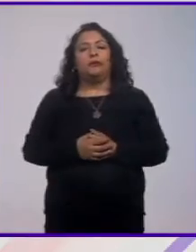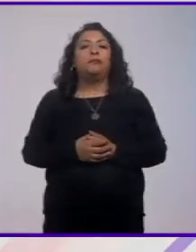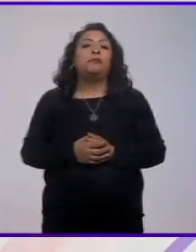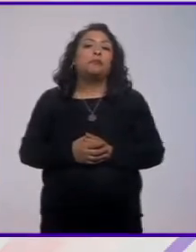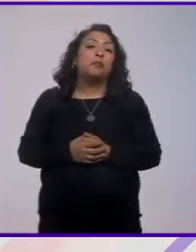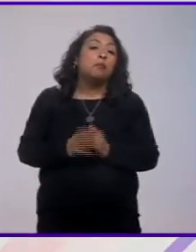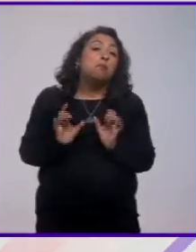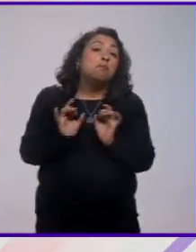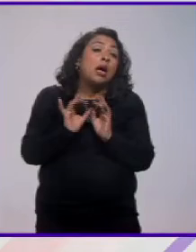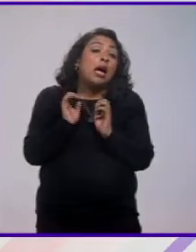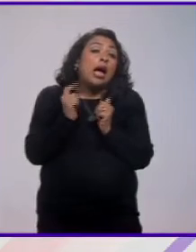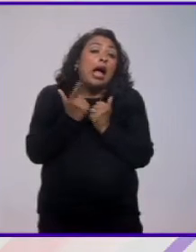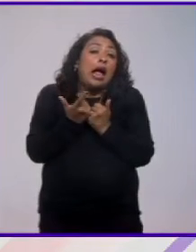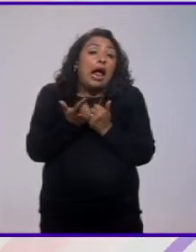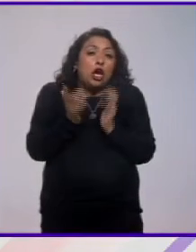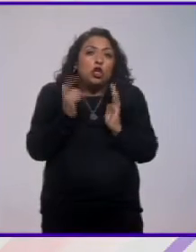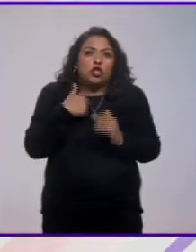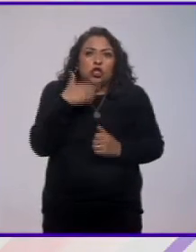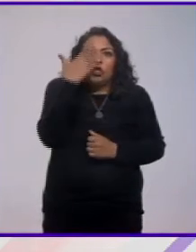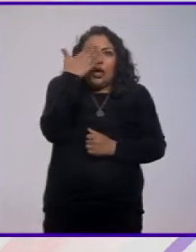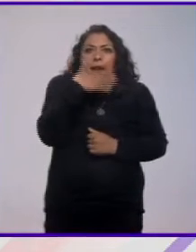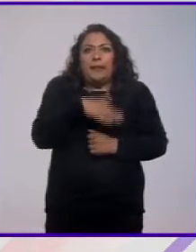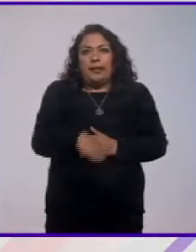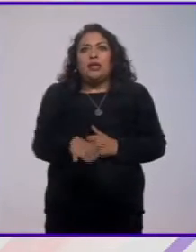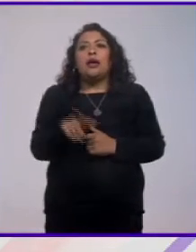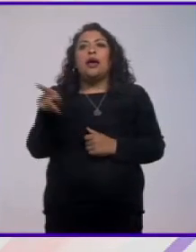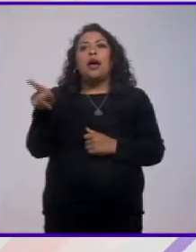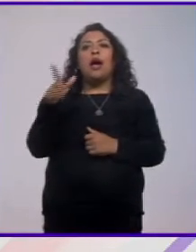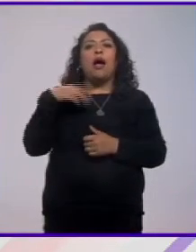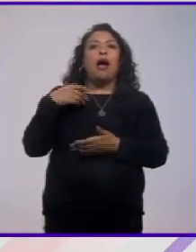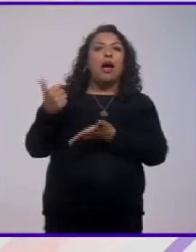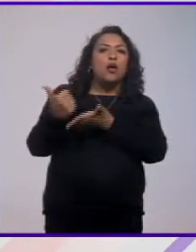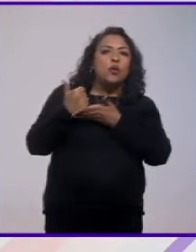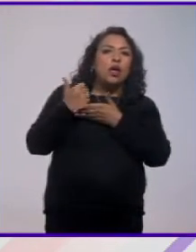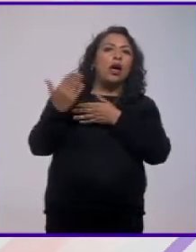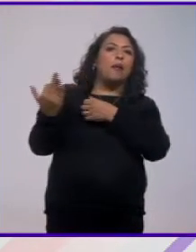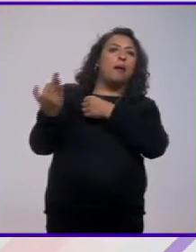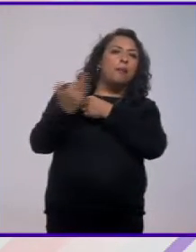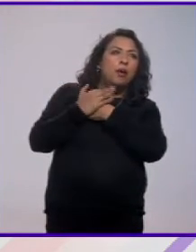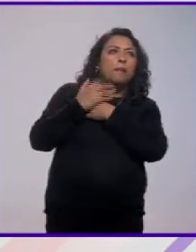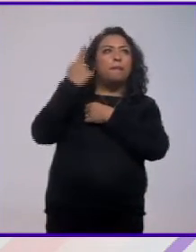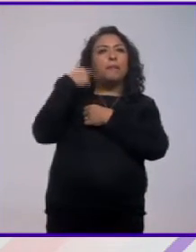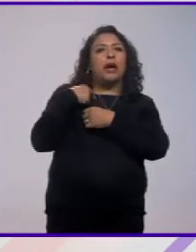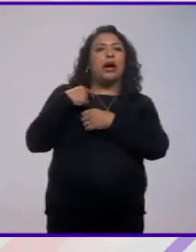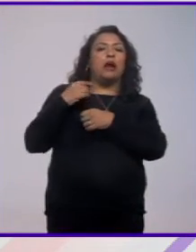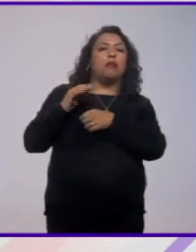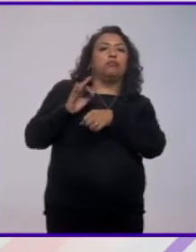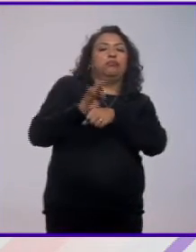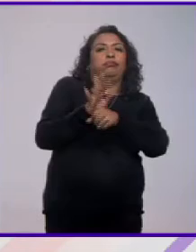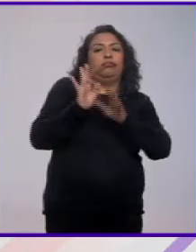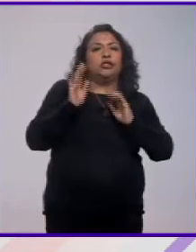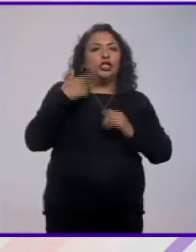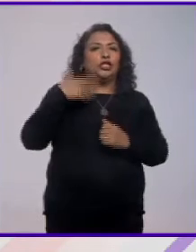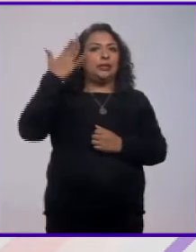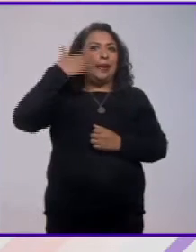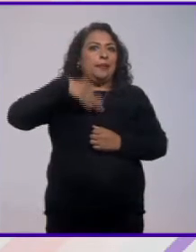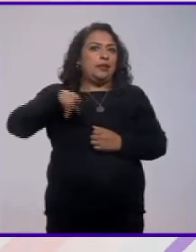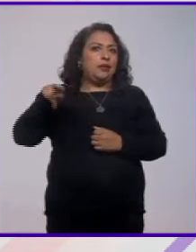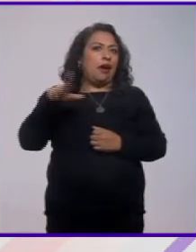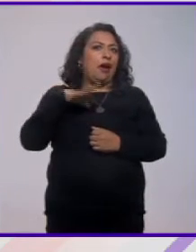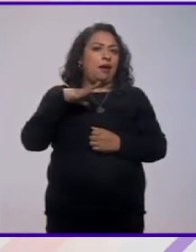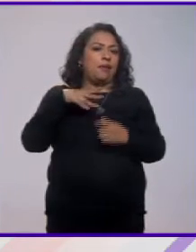si pasaba algo en escena, yo sabía que estaba Angelina ahí, la compañera, como para respaldarme, y a la